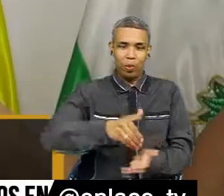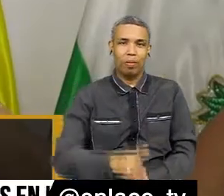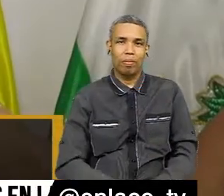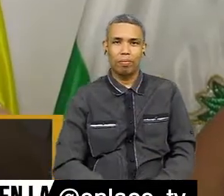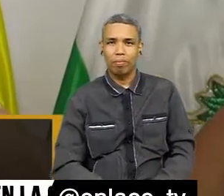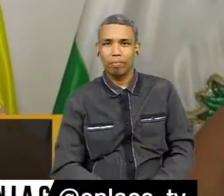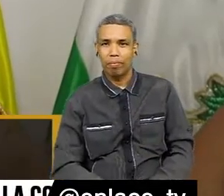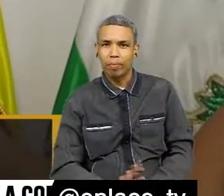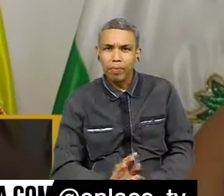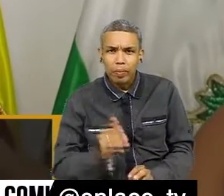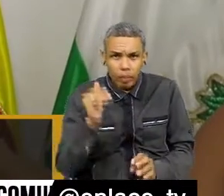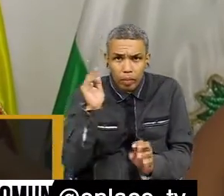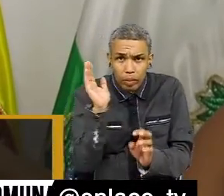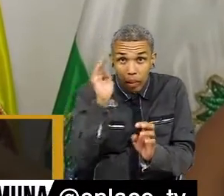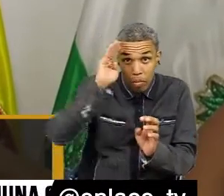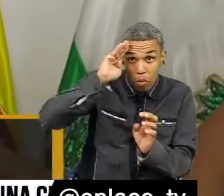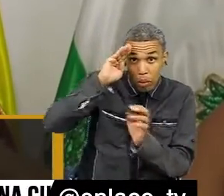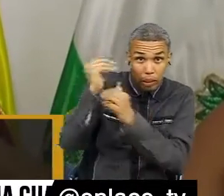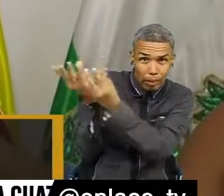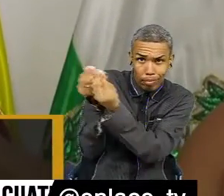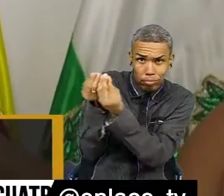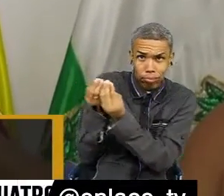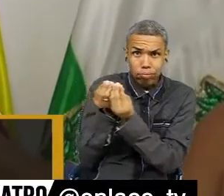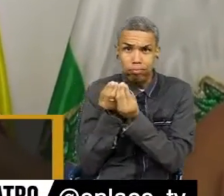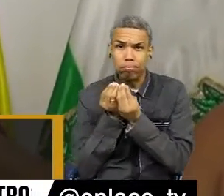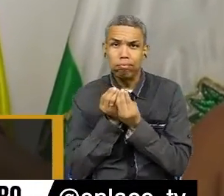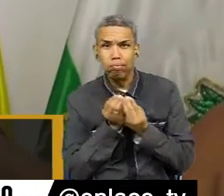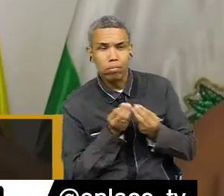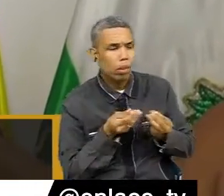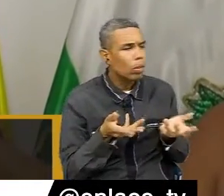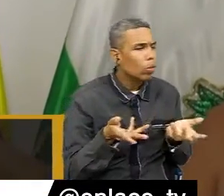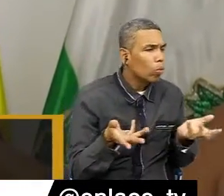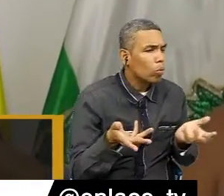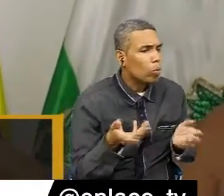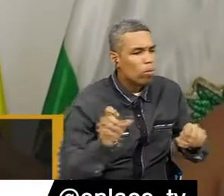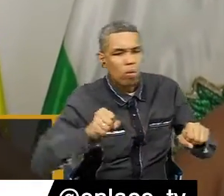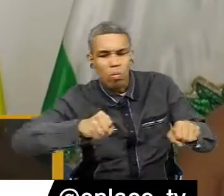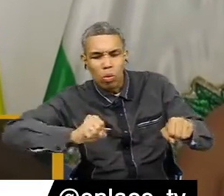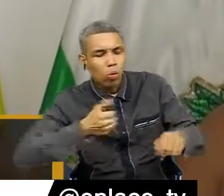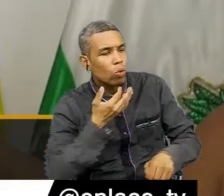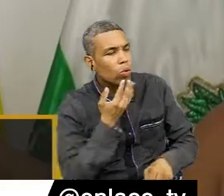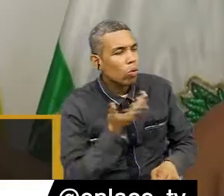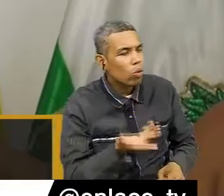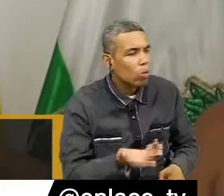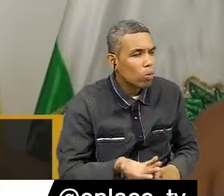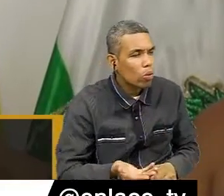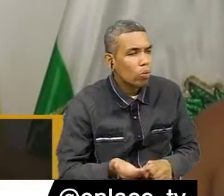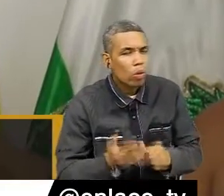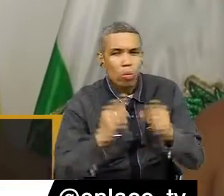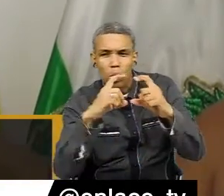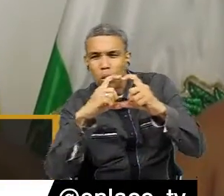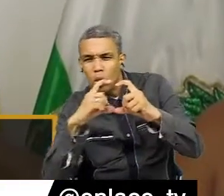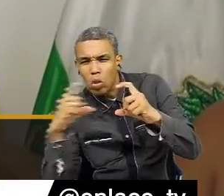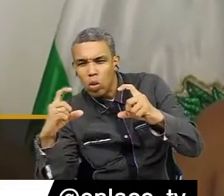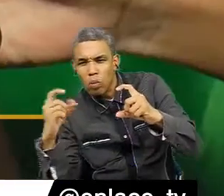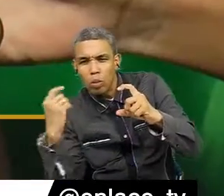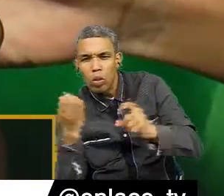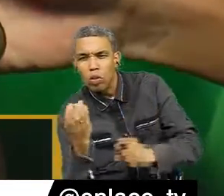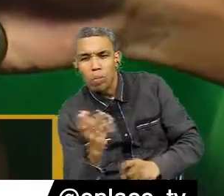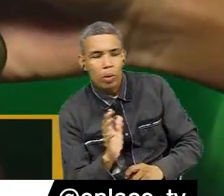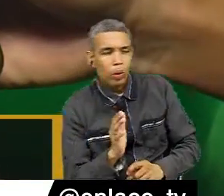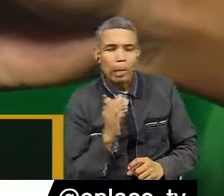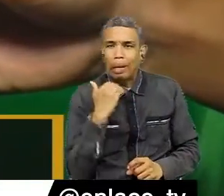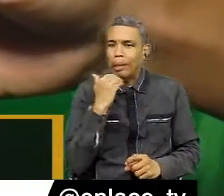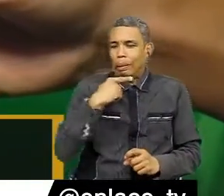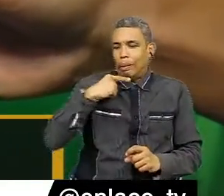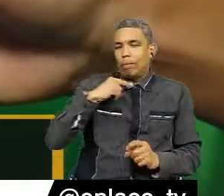por donde se había ido la moto, porque de todas maneras les di las descripciones de la moto, mas no alcancé a lograr a conseguir la placa porque ellos la taparon. El